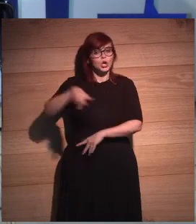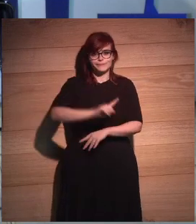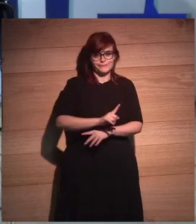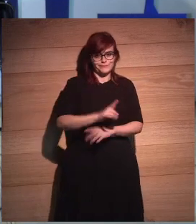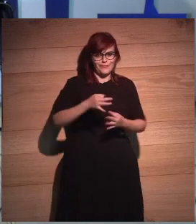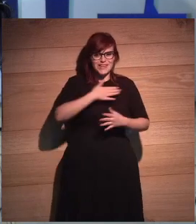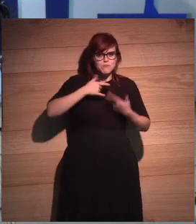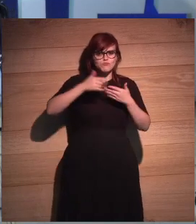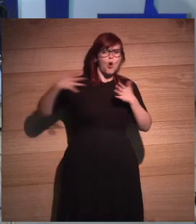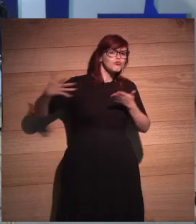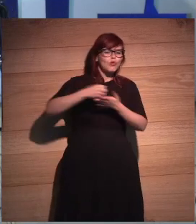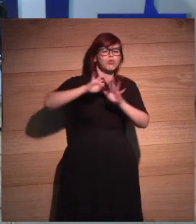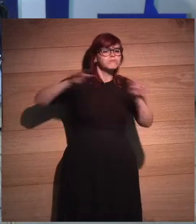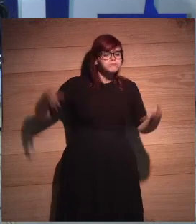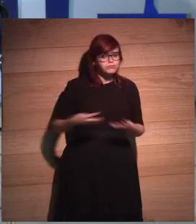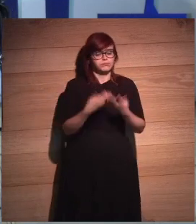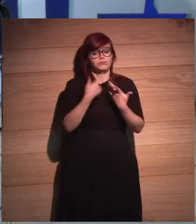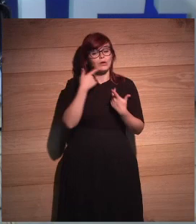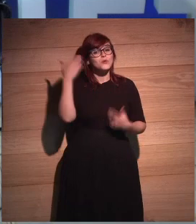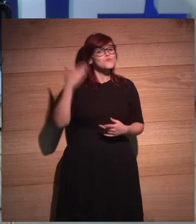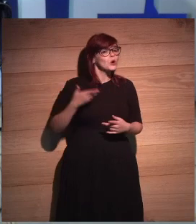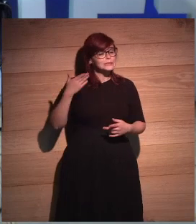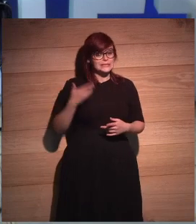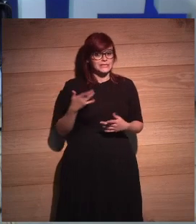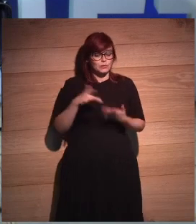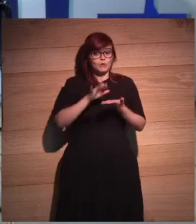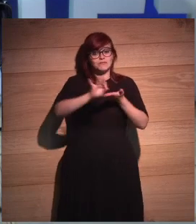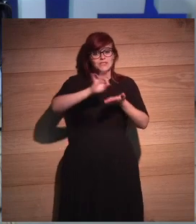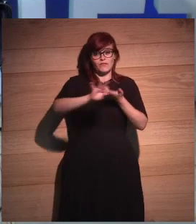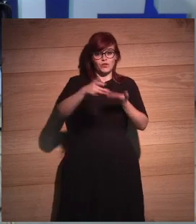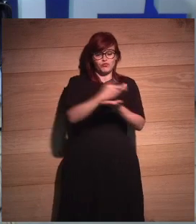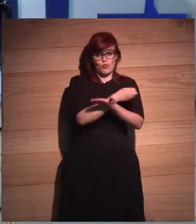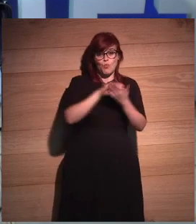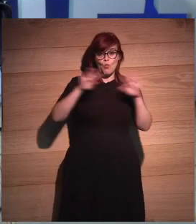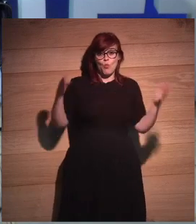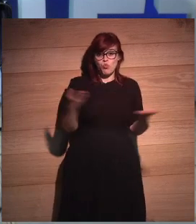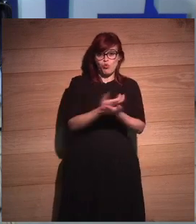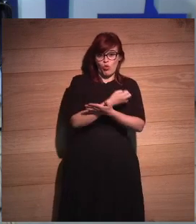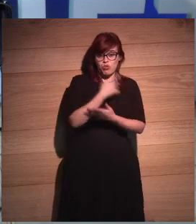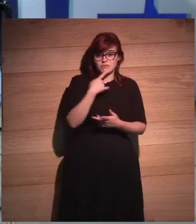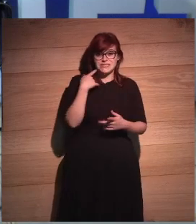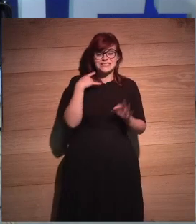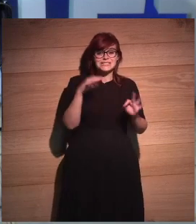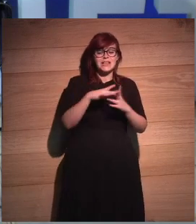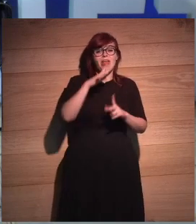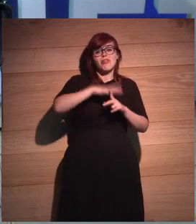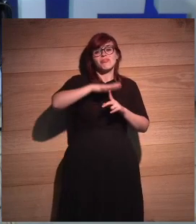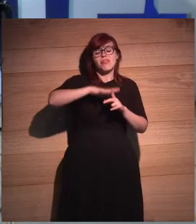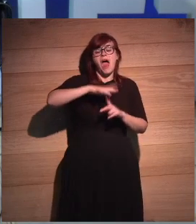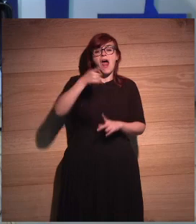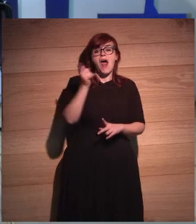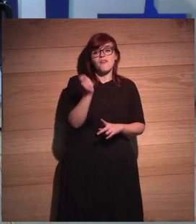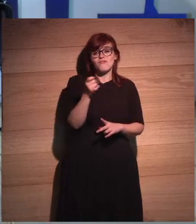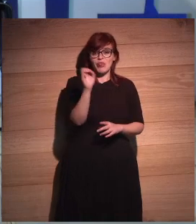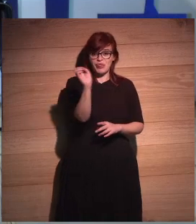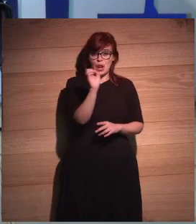de los aspectos, digamos, más o uno de los servicios más populares del mundo ahora mismo son los servicios de tarifa cero, que